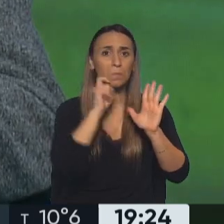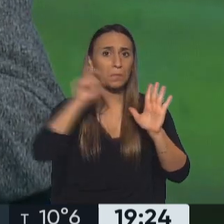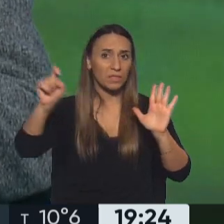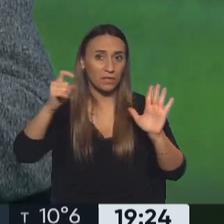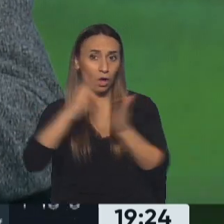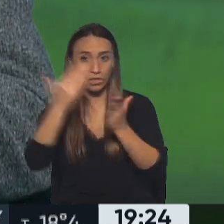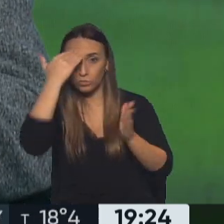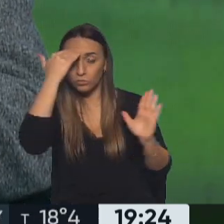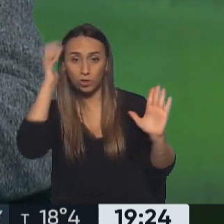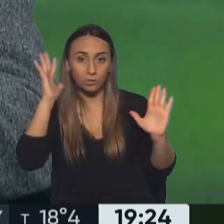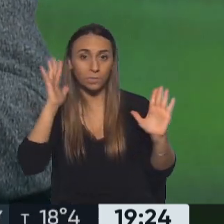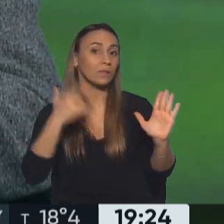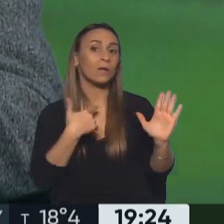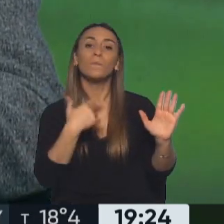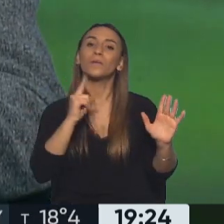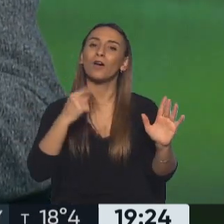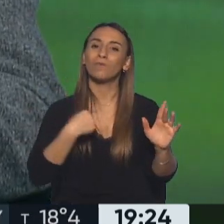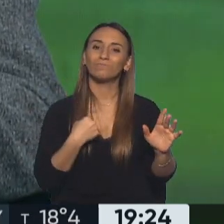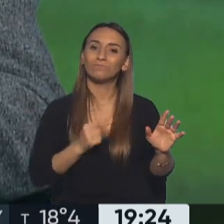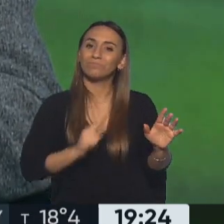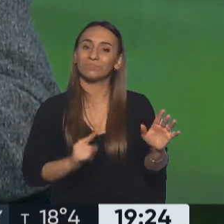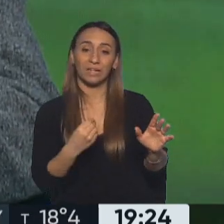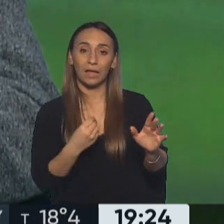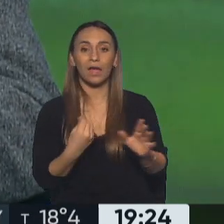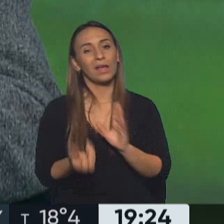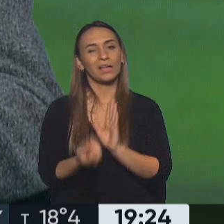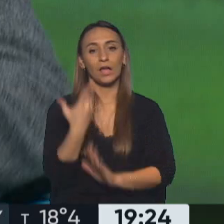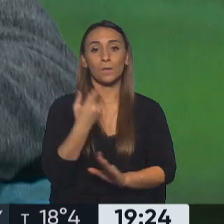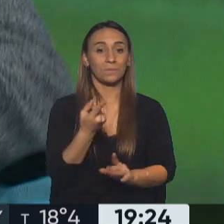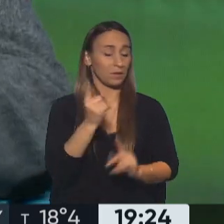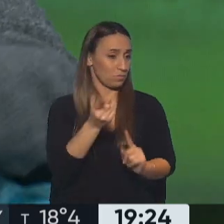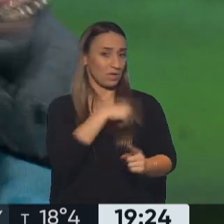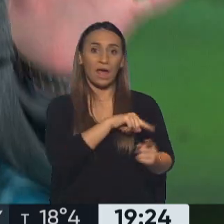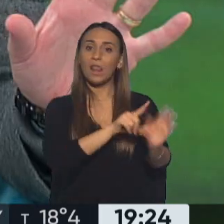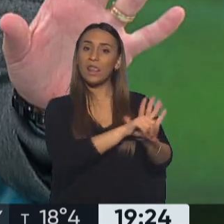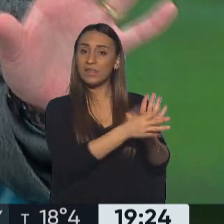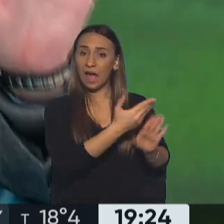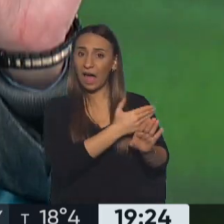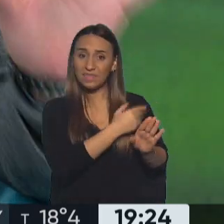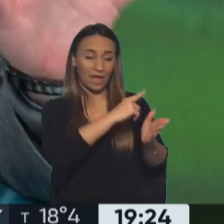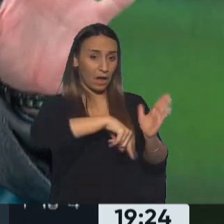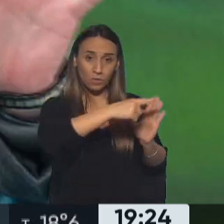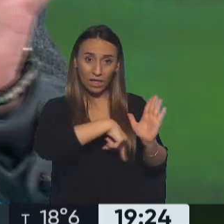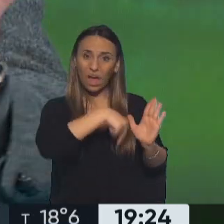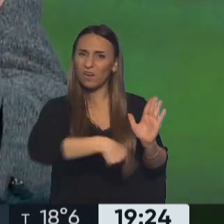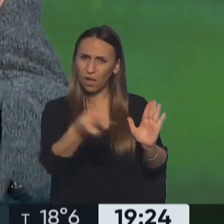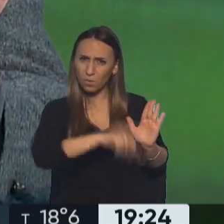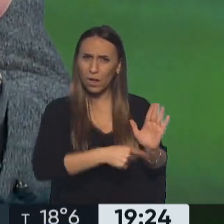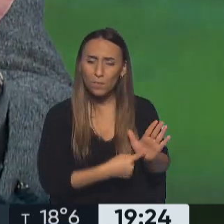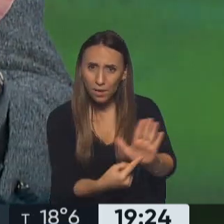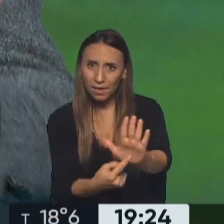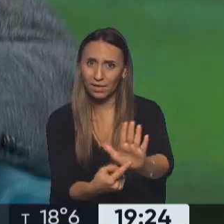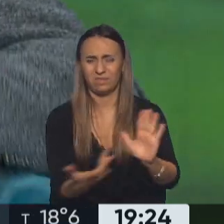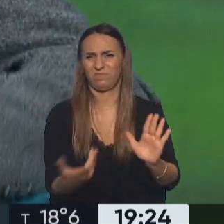está dentro de las facultades es poner en vigencia una ley que había sido derogada porque las leyes están en vigentes son vigentes o están derogadas